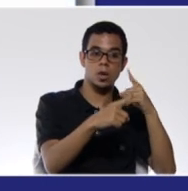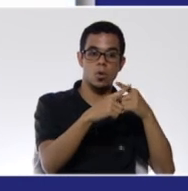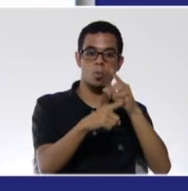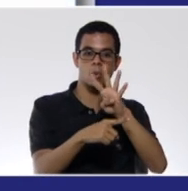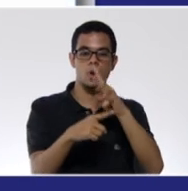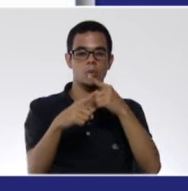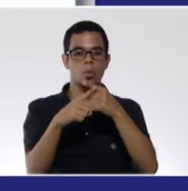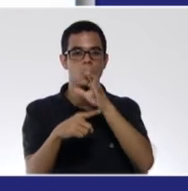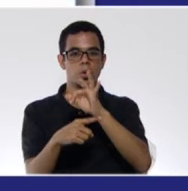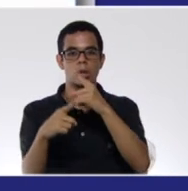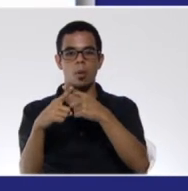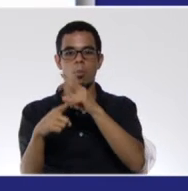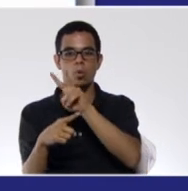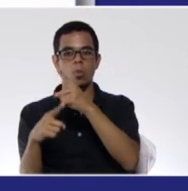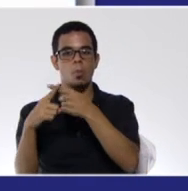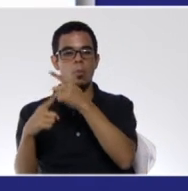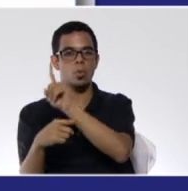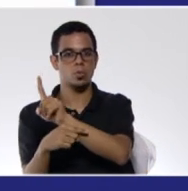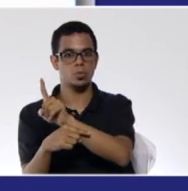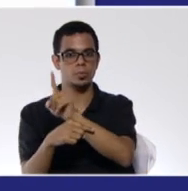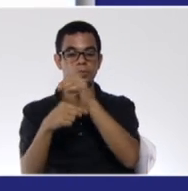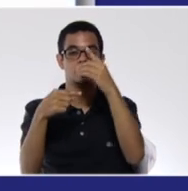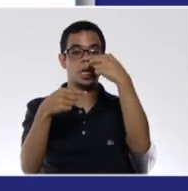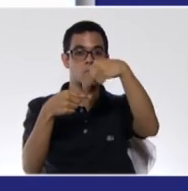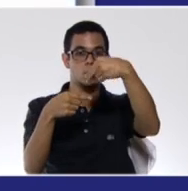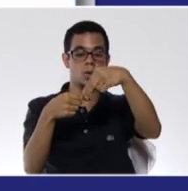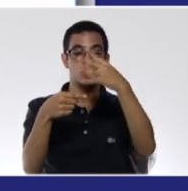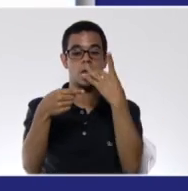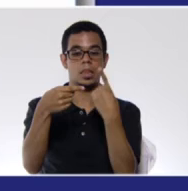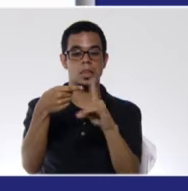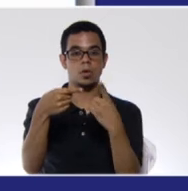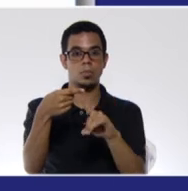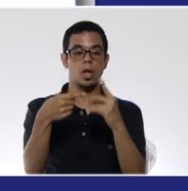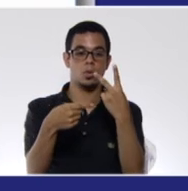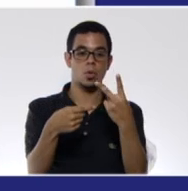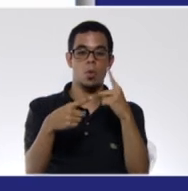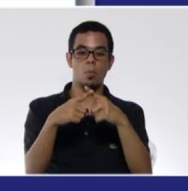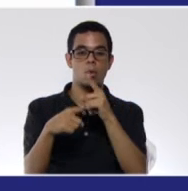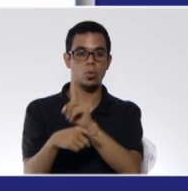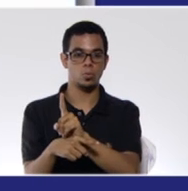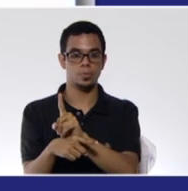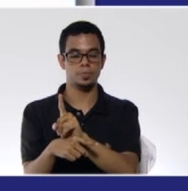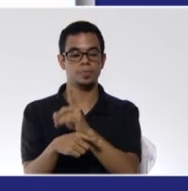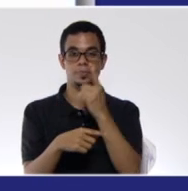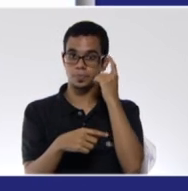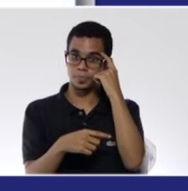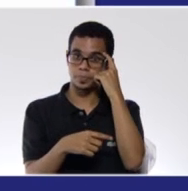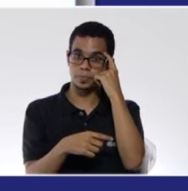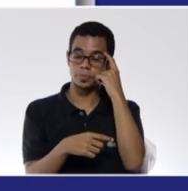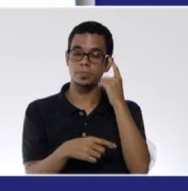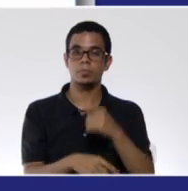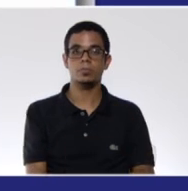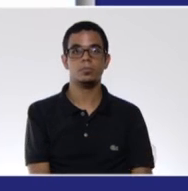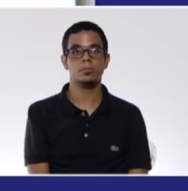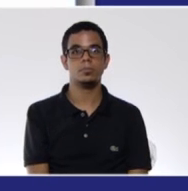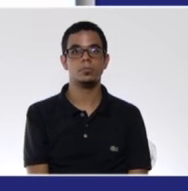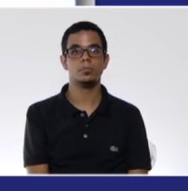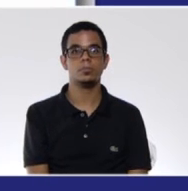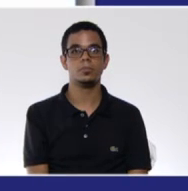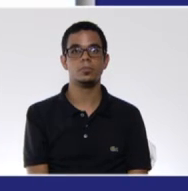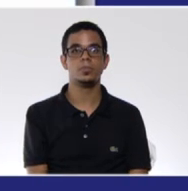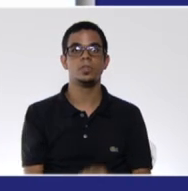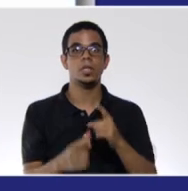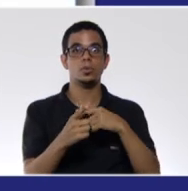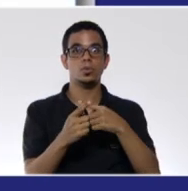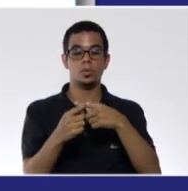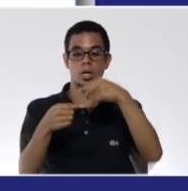por 3 por 2 por 1 y en el denominador 2 por 1. Podemos observar que en el numerador y el denominador aparece el 2